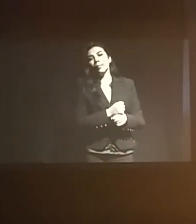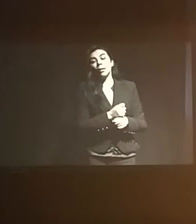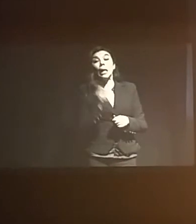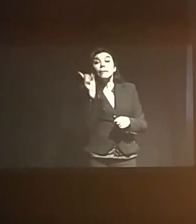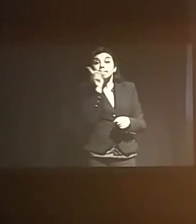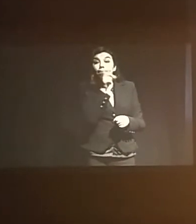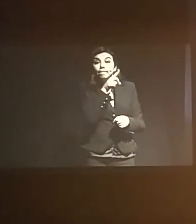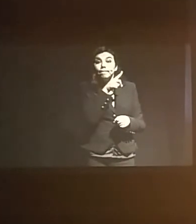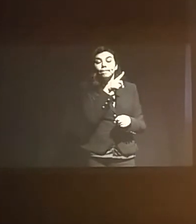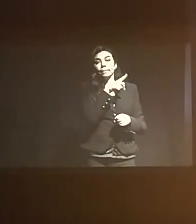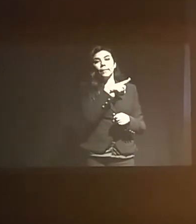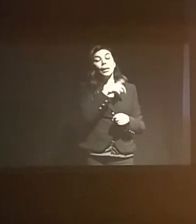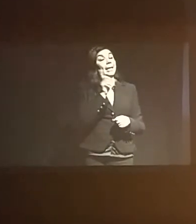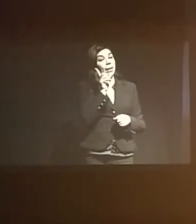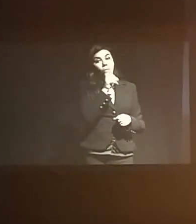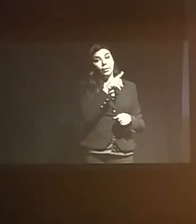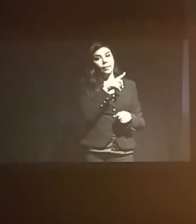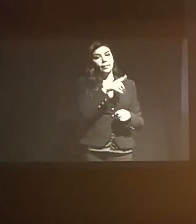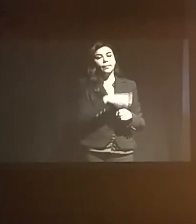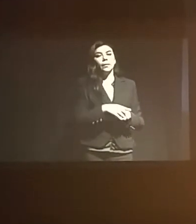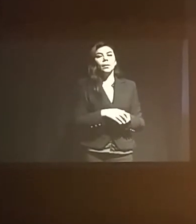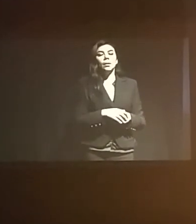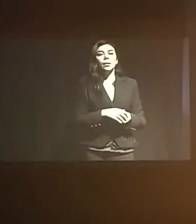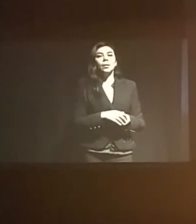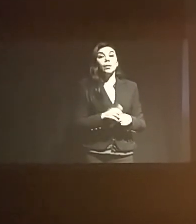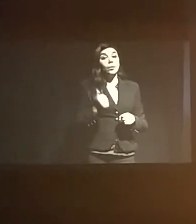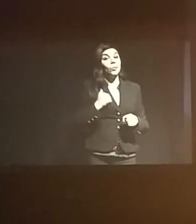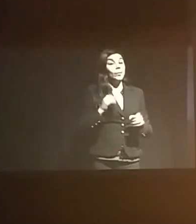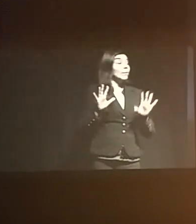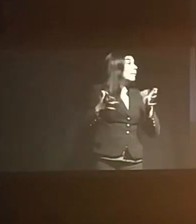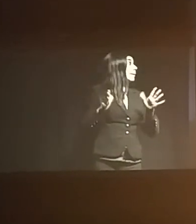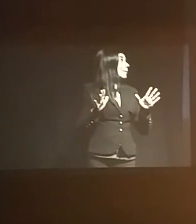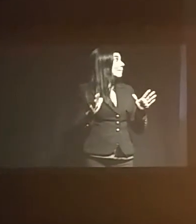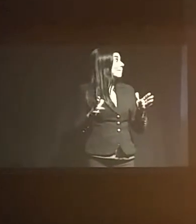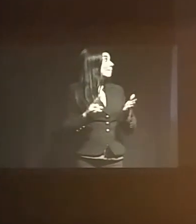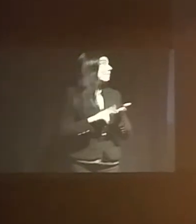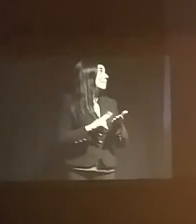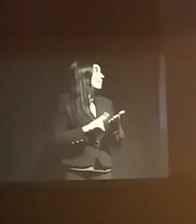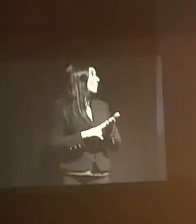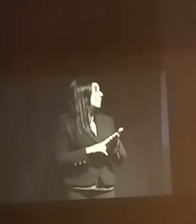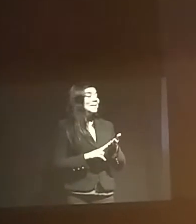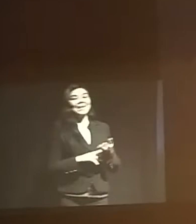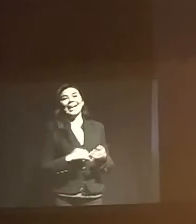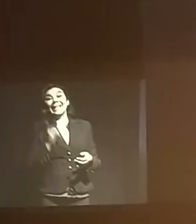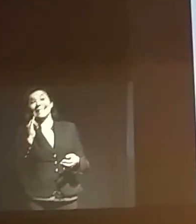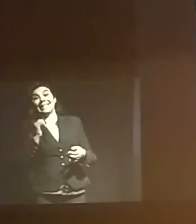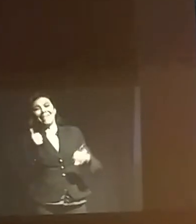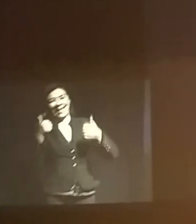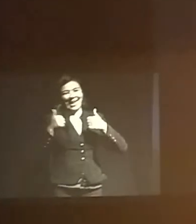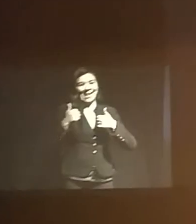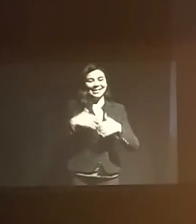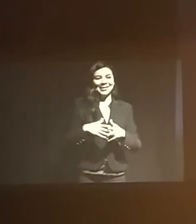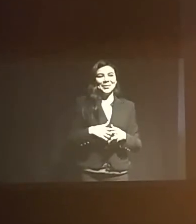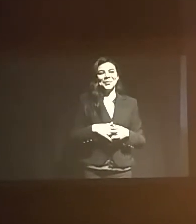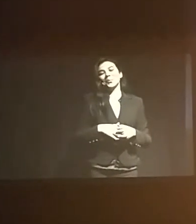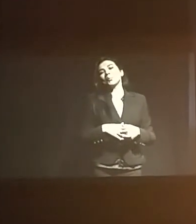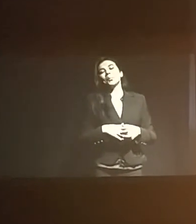Al final, esta es la última. Cumplimos o menos, ¿cierto? Sí. Bien.